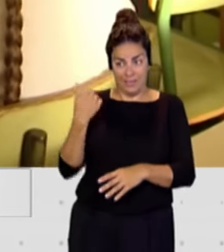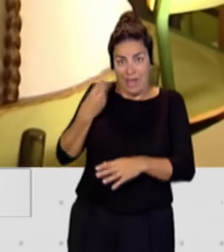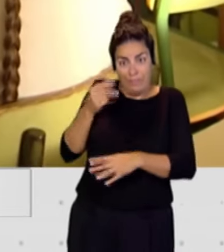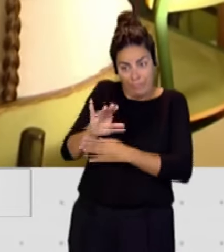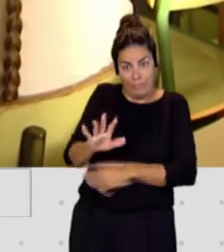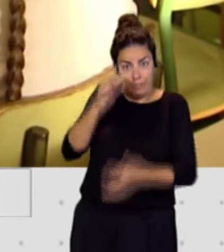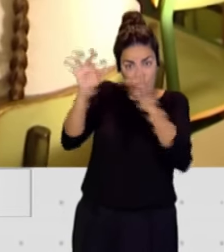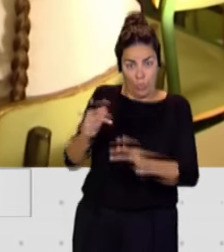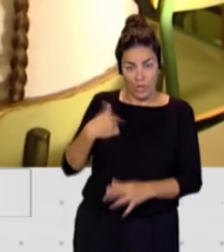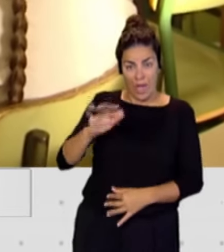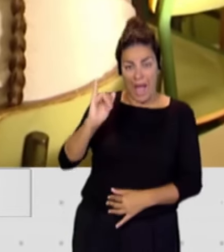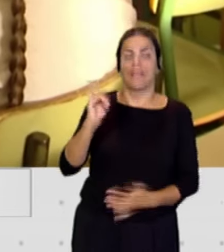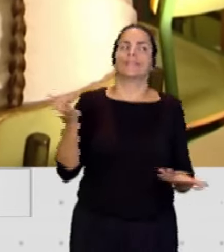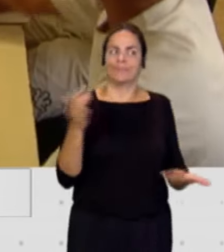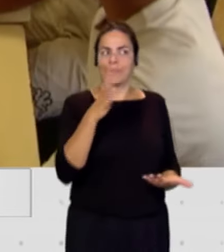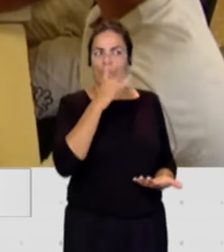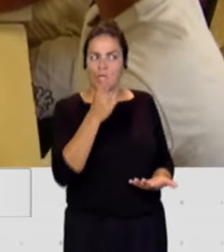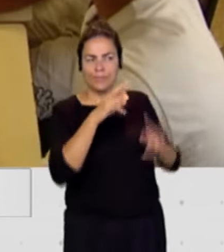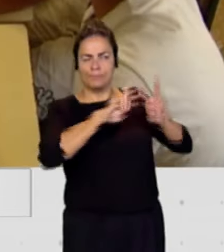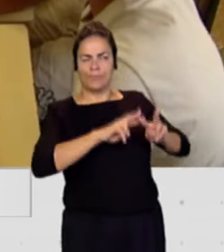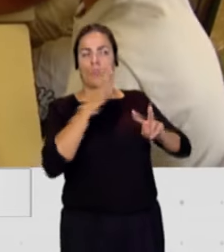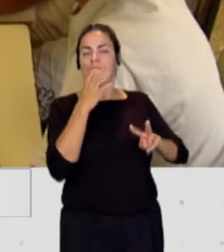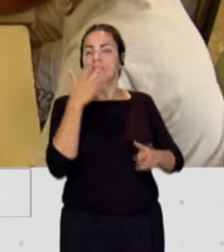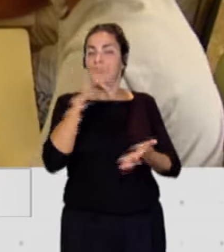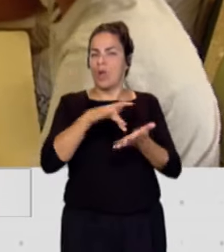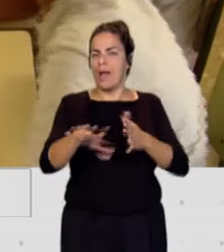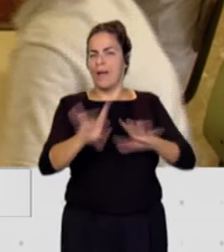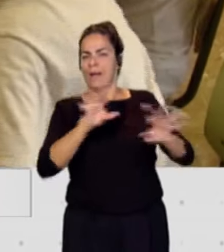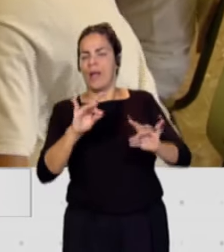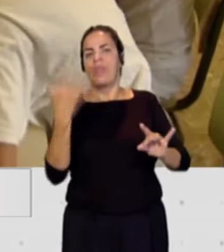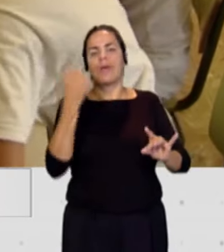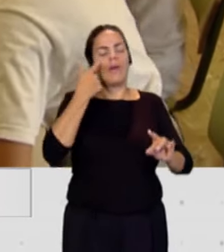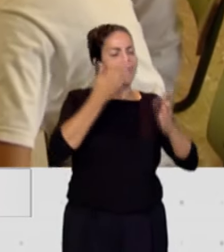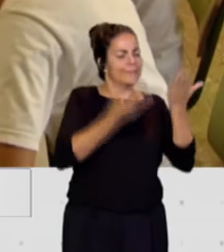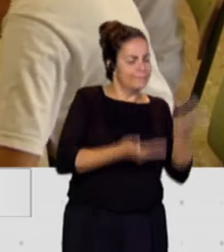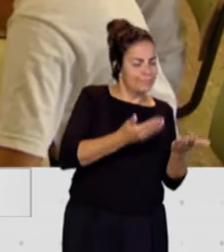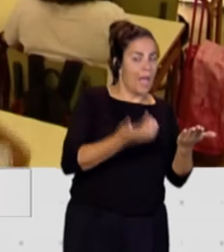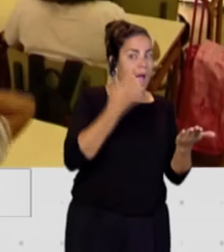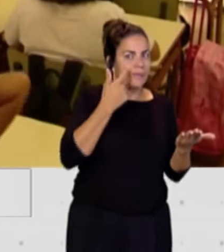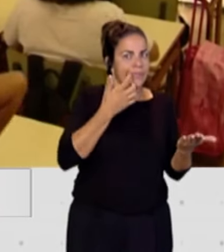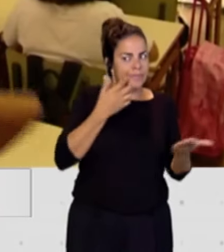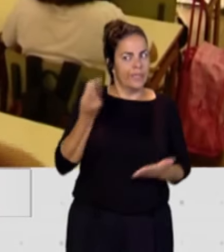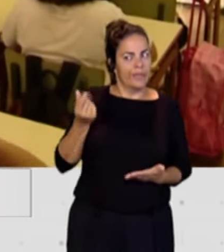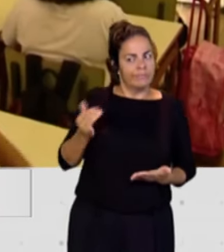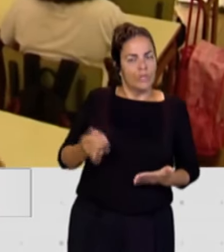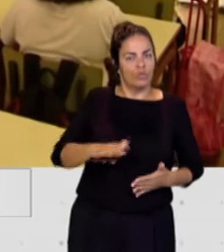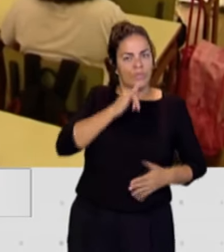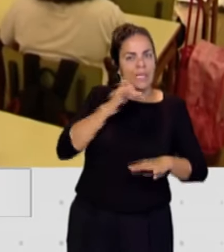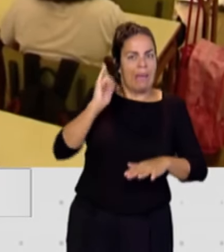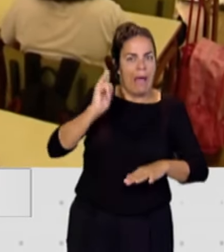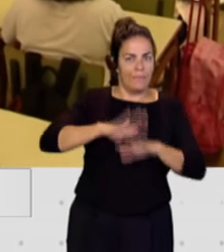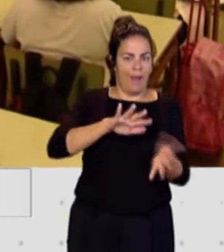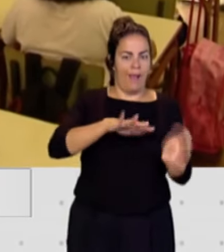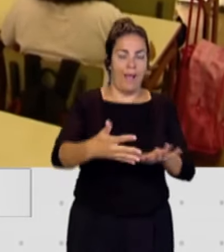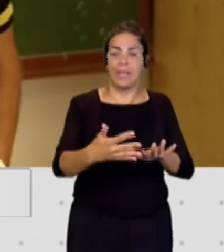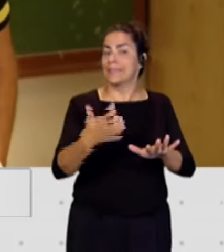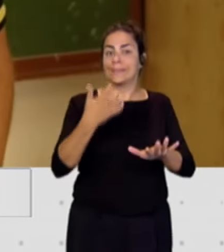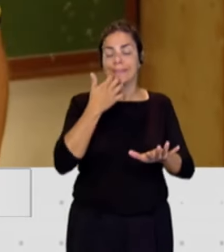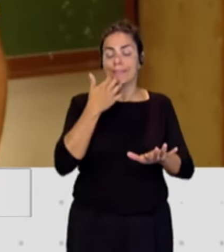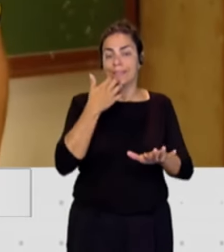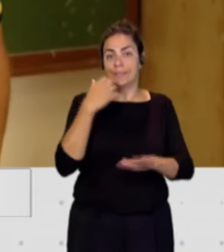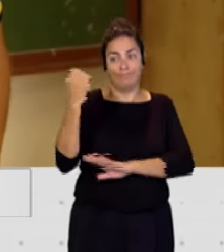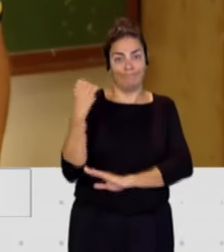eh tiene que valorar también y ver si tiene ese apoyo económico para poder llevarlas a cabo si no tuviésemos el apoyo